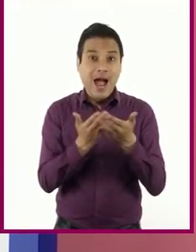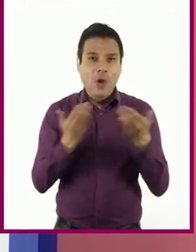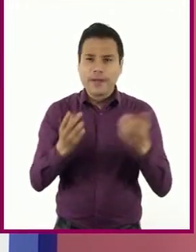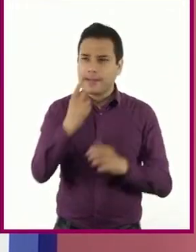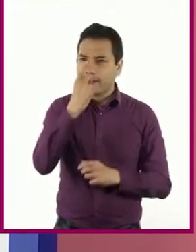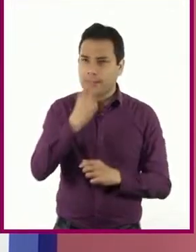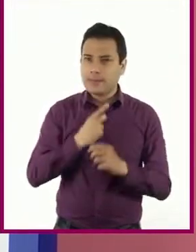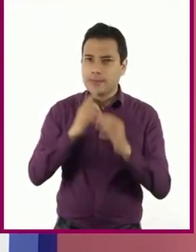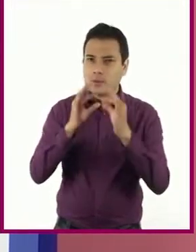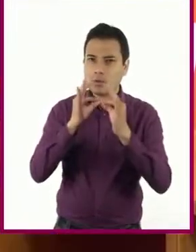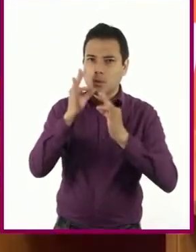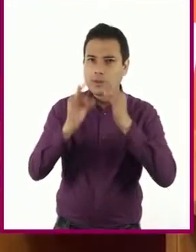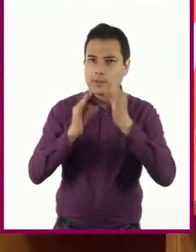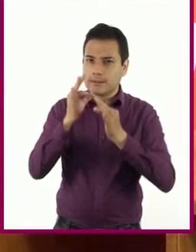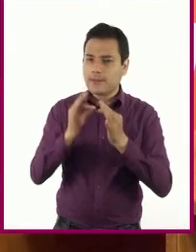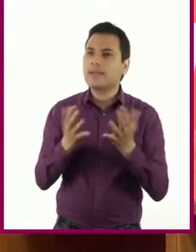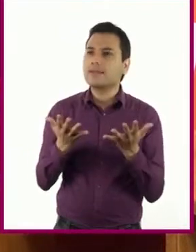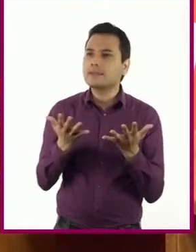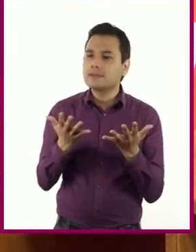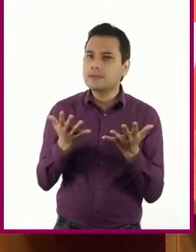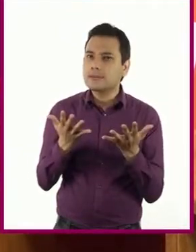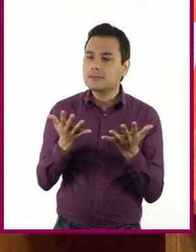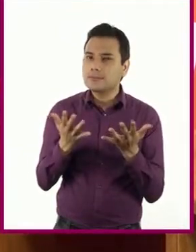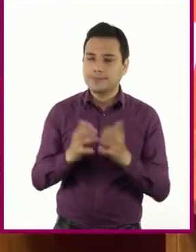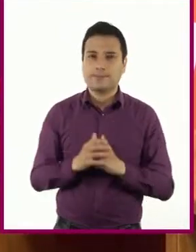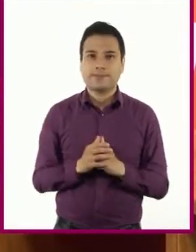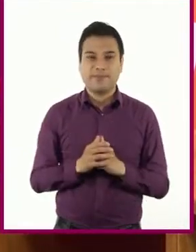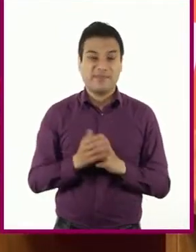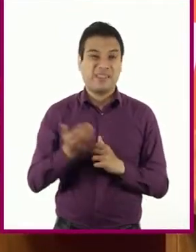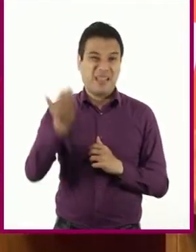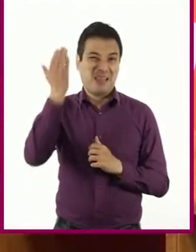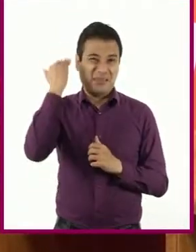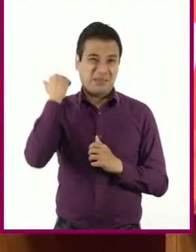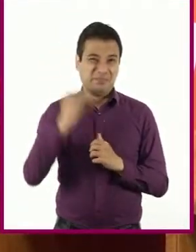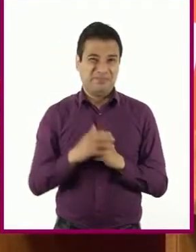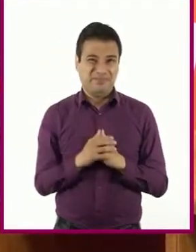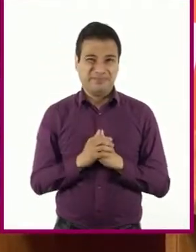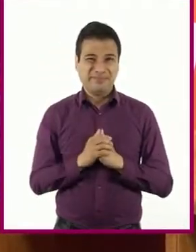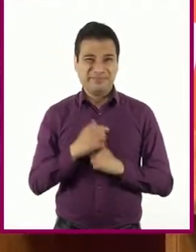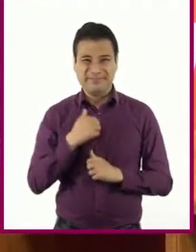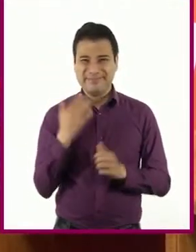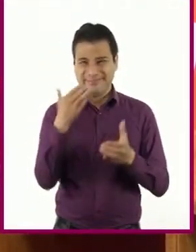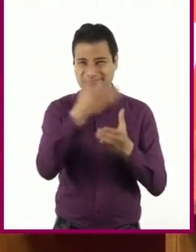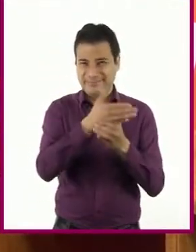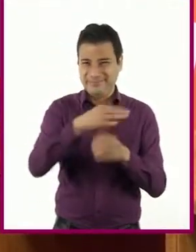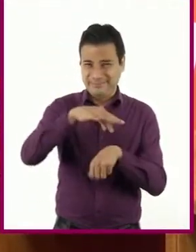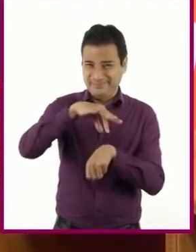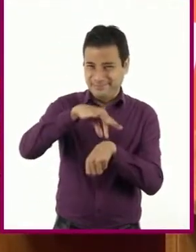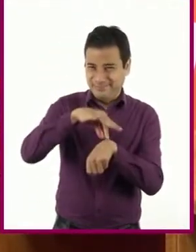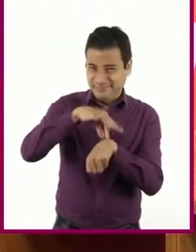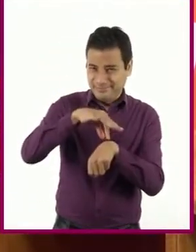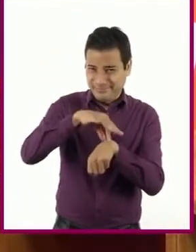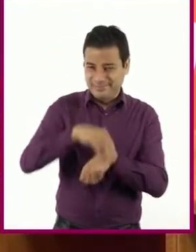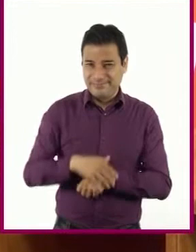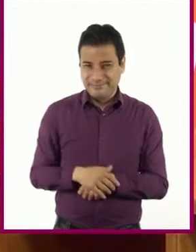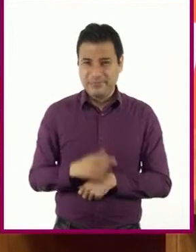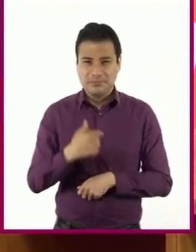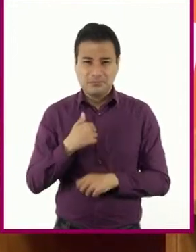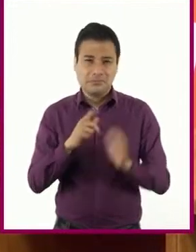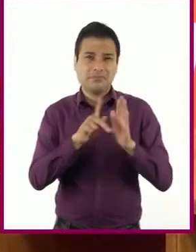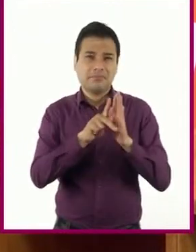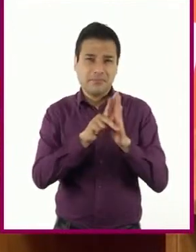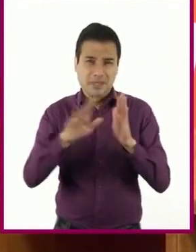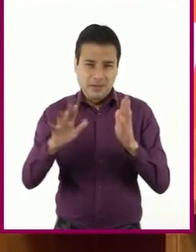que leíste. ¿Sobre qué hecho fue? Pues el otro día esperaba pasar a consulta médica y para entretenerme me puse a hojear un